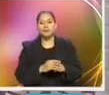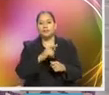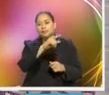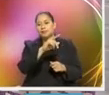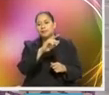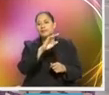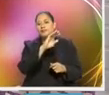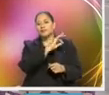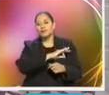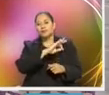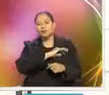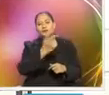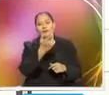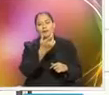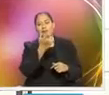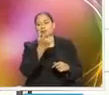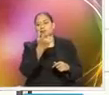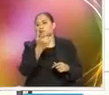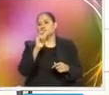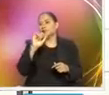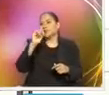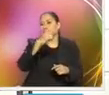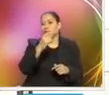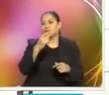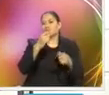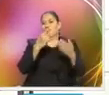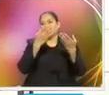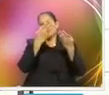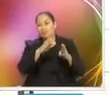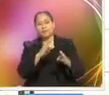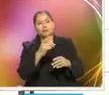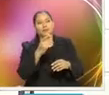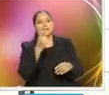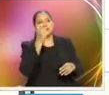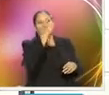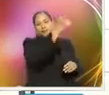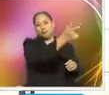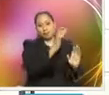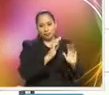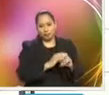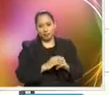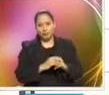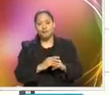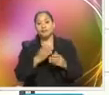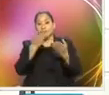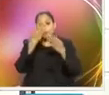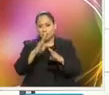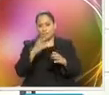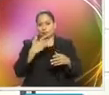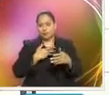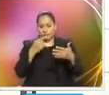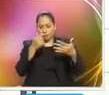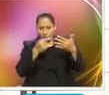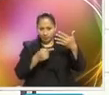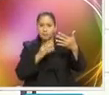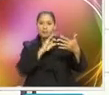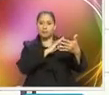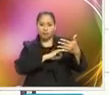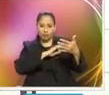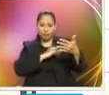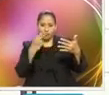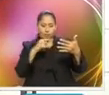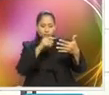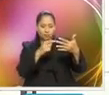fondo emitido por alguna institución financiera. Ok, perfecto. Las instituciones financieras tienen fondos